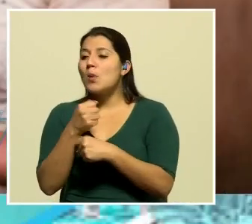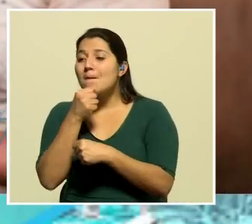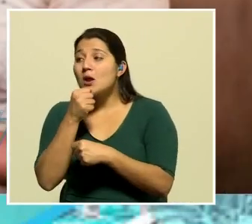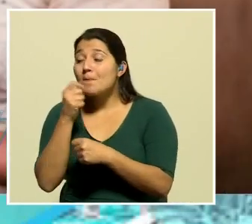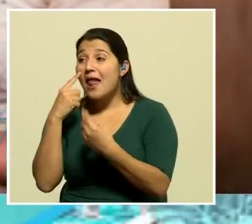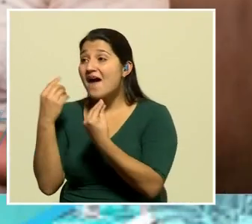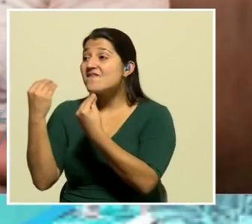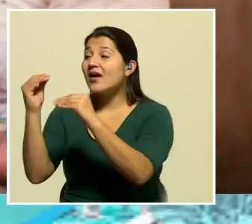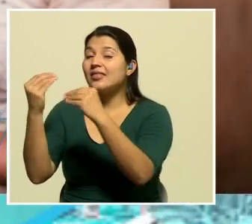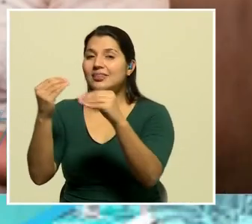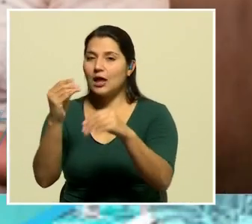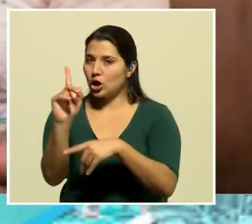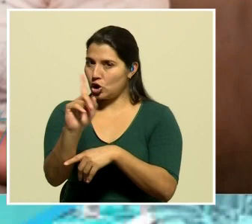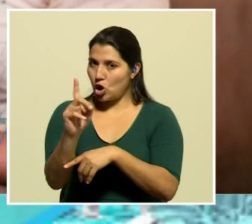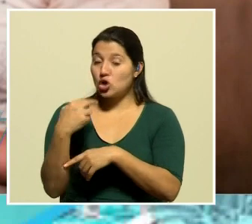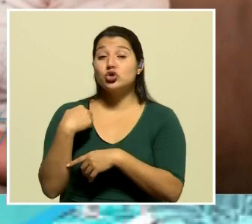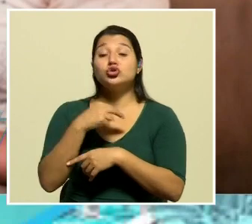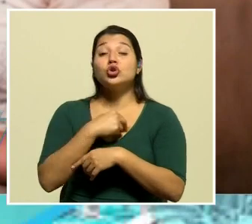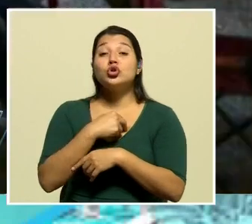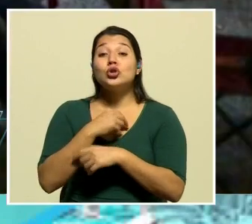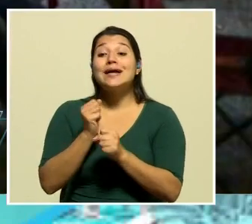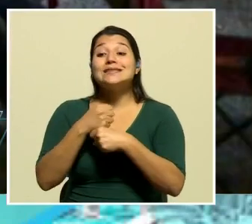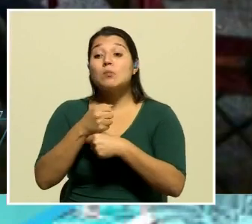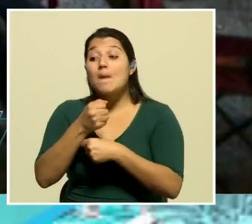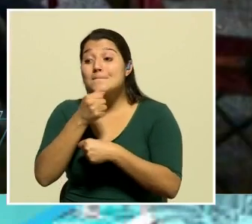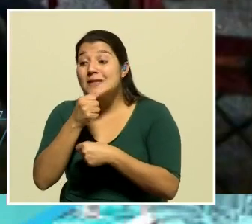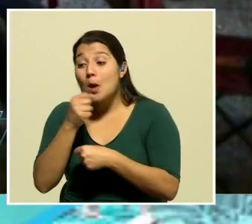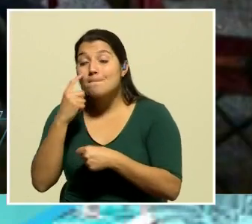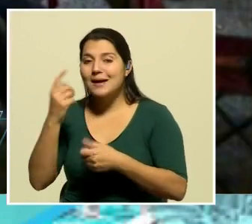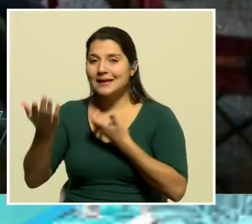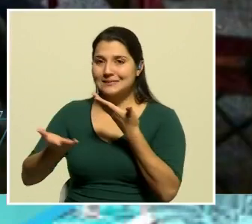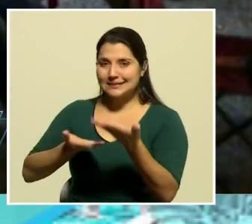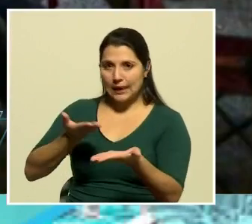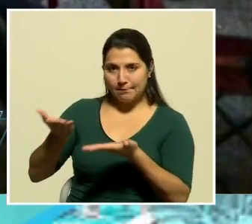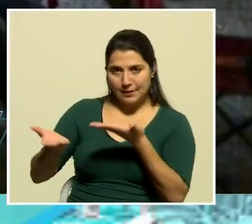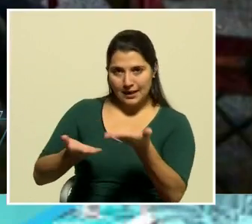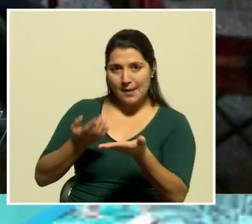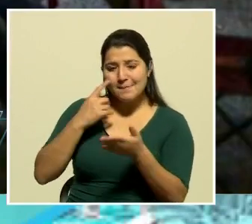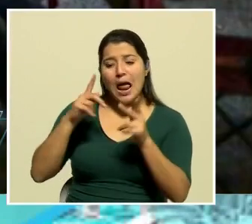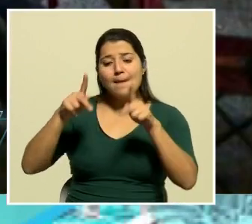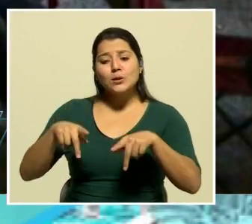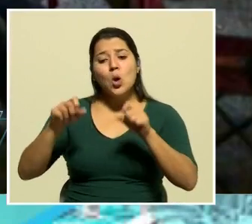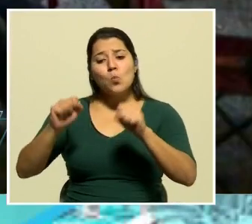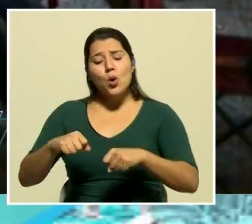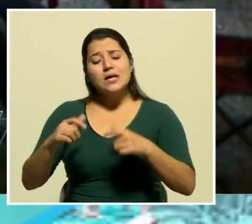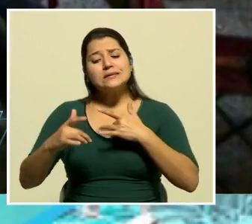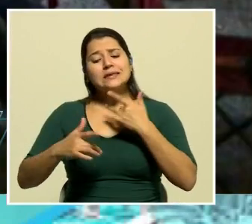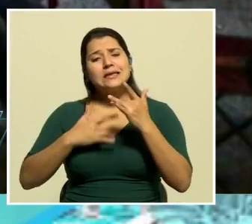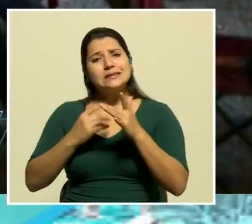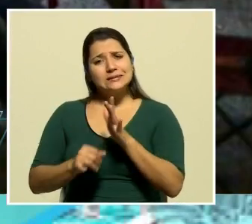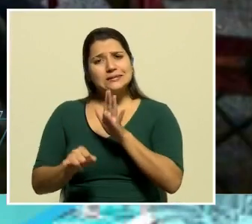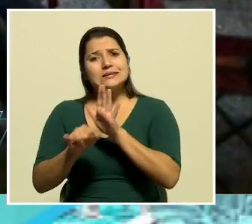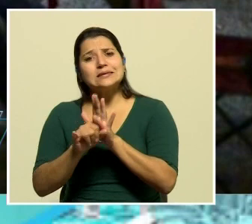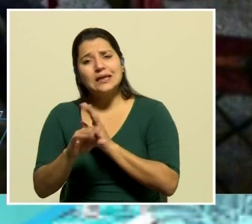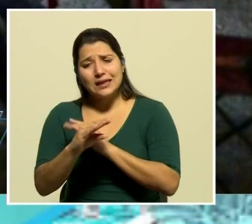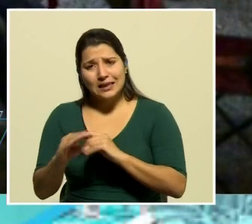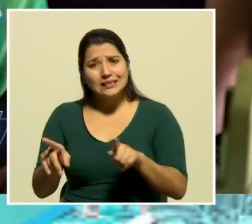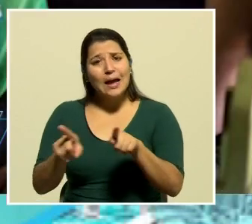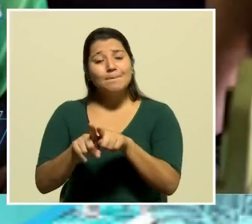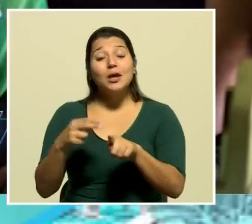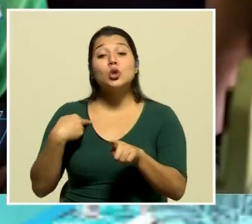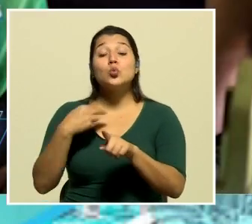anuncios, más bien hacemos periodismo de servicio para que las personas puedan sentirse identificadas, y además